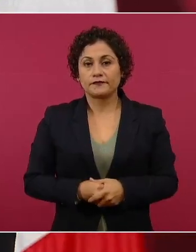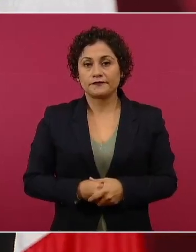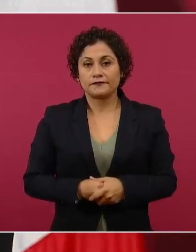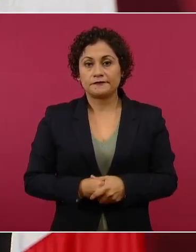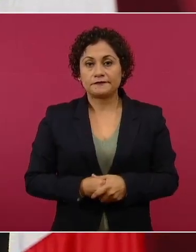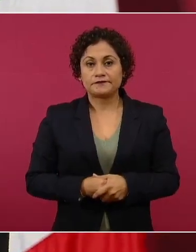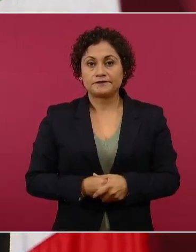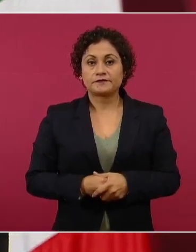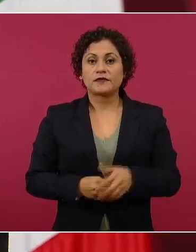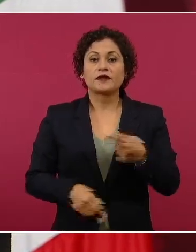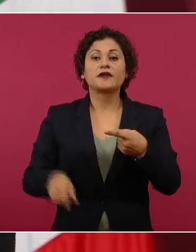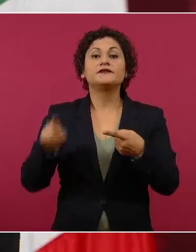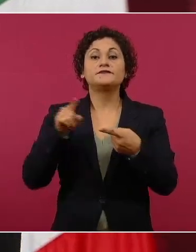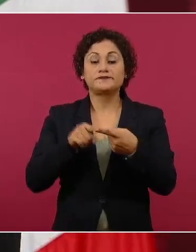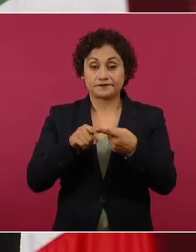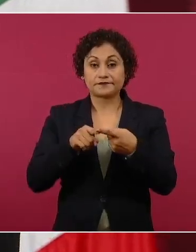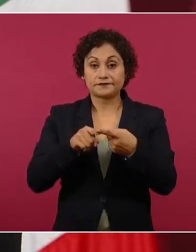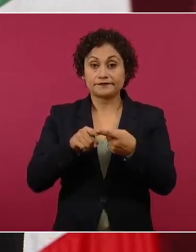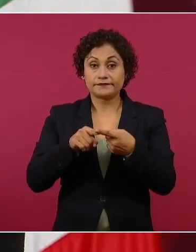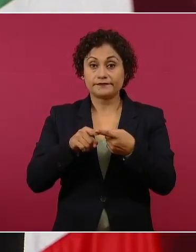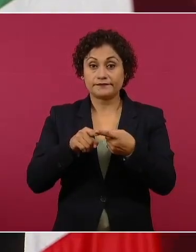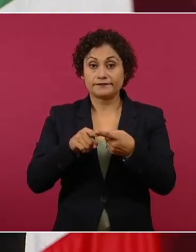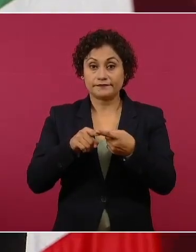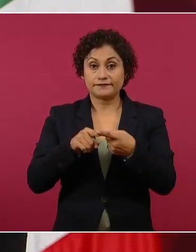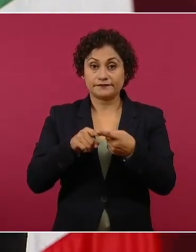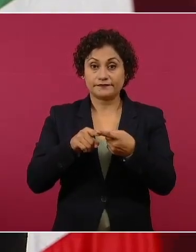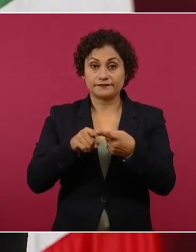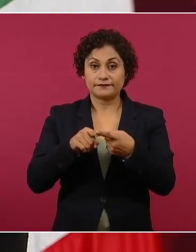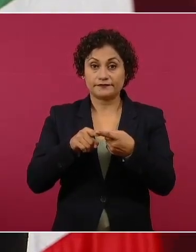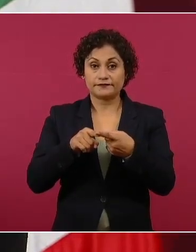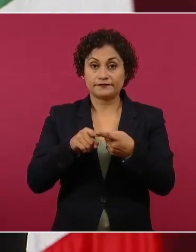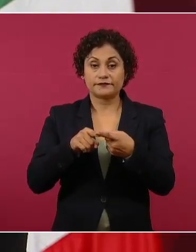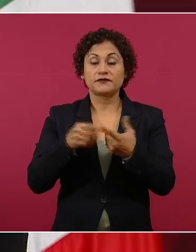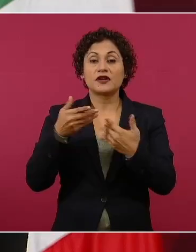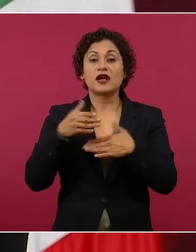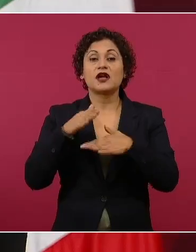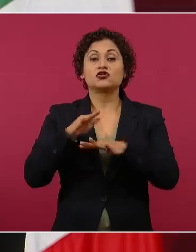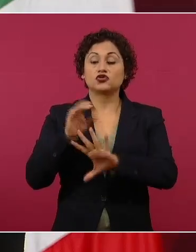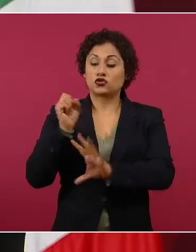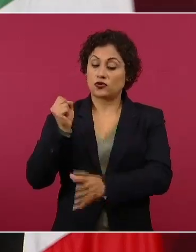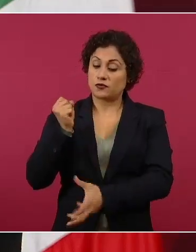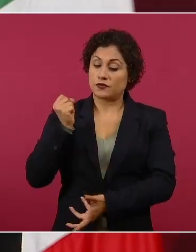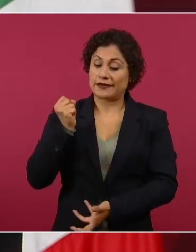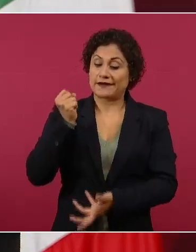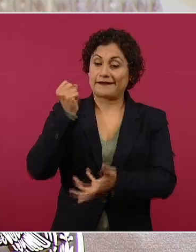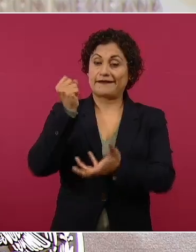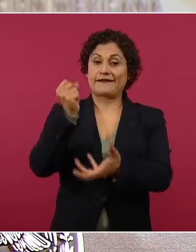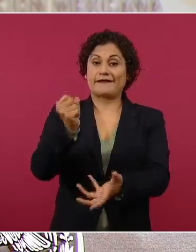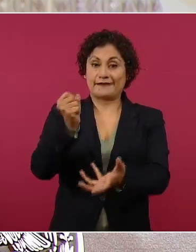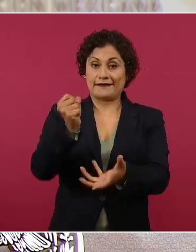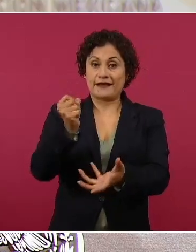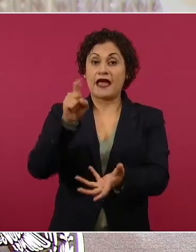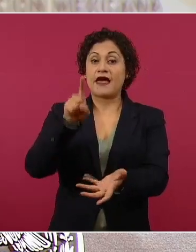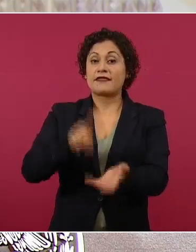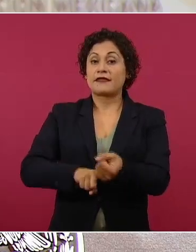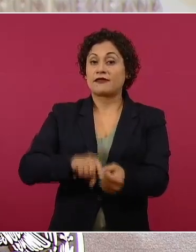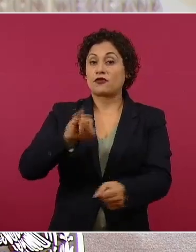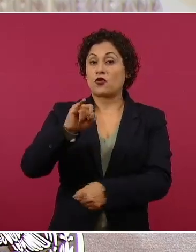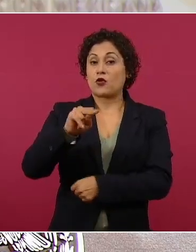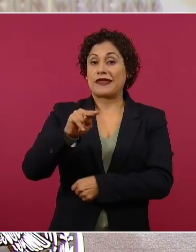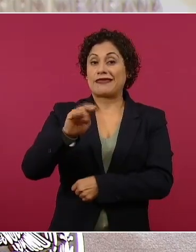haya austeridad en el manejo del presupuesto del INE,